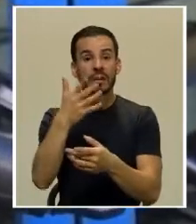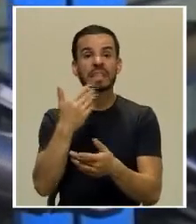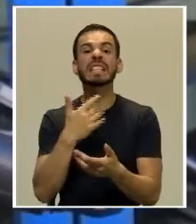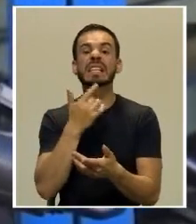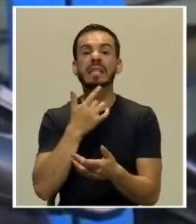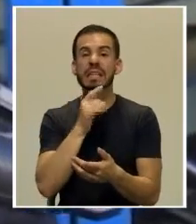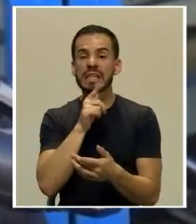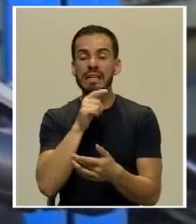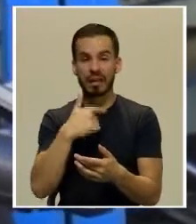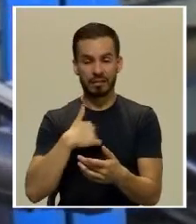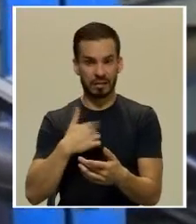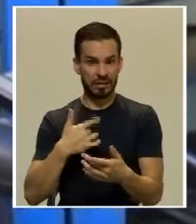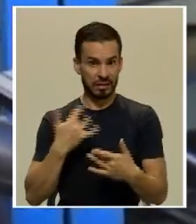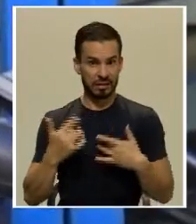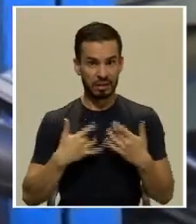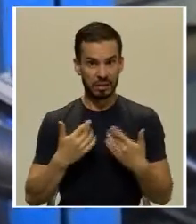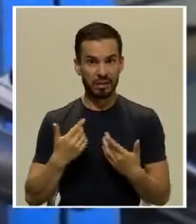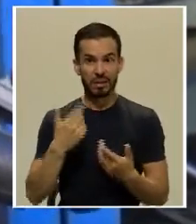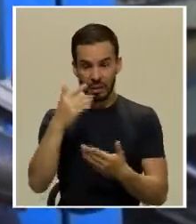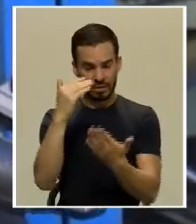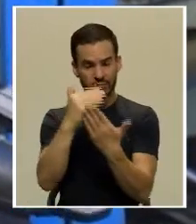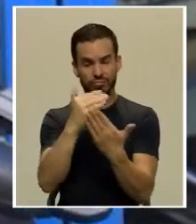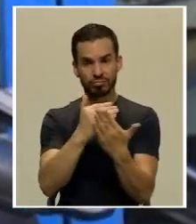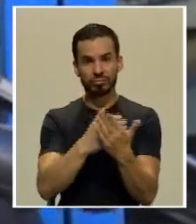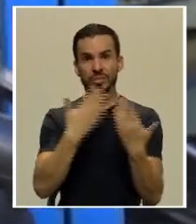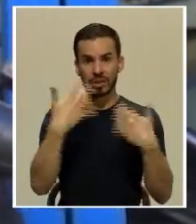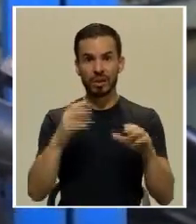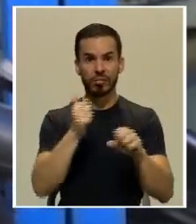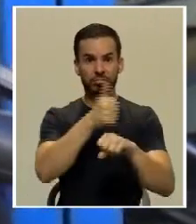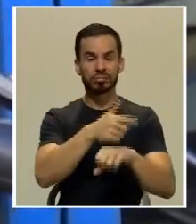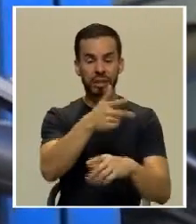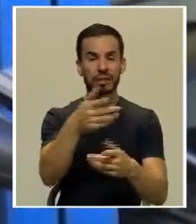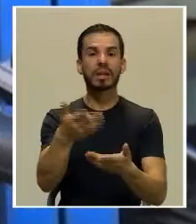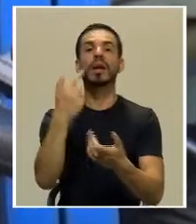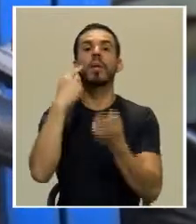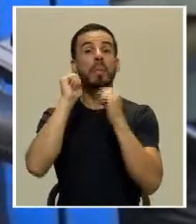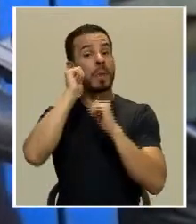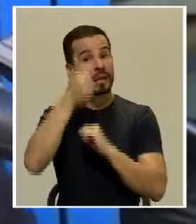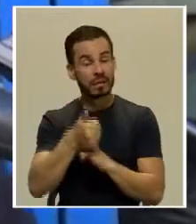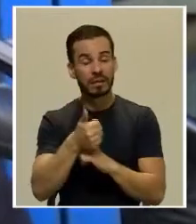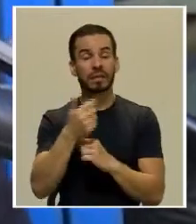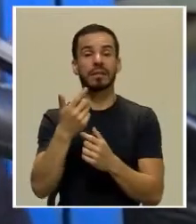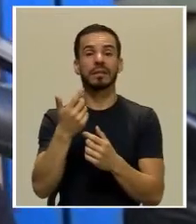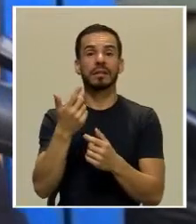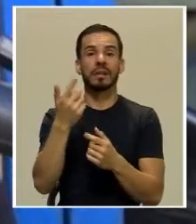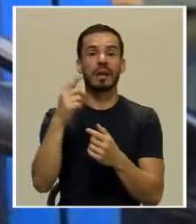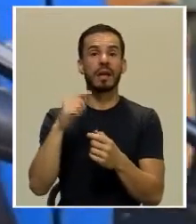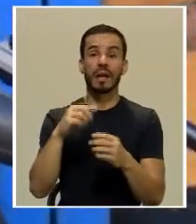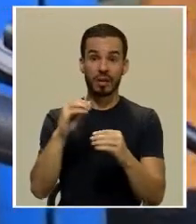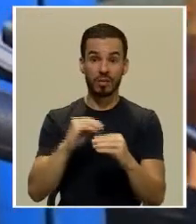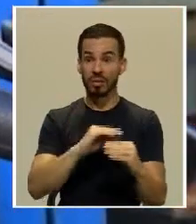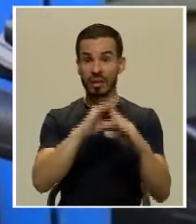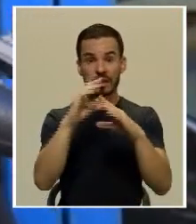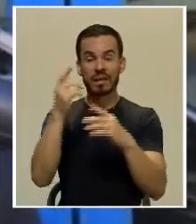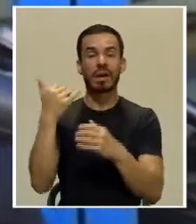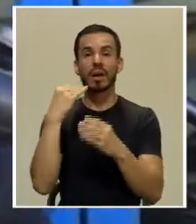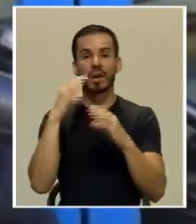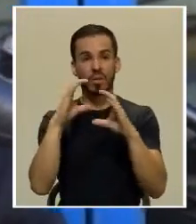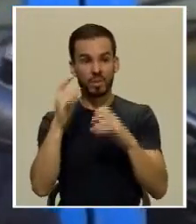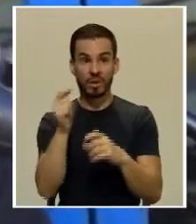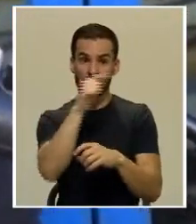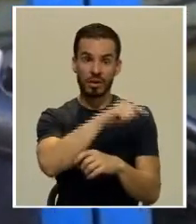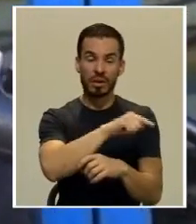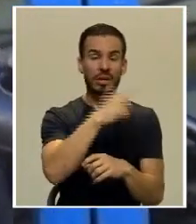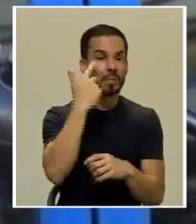quién tenía síntomas, quién no. Ella tomó una lista y nos dio su palabra que mañana, en el transcurso del día, se comunica con ellos